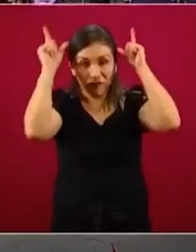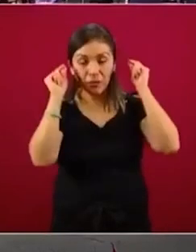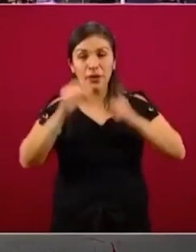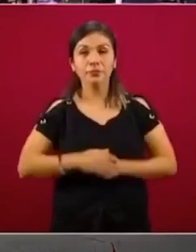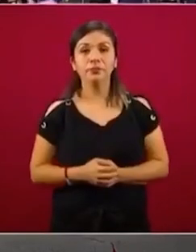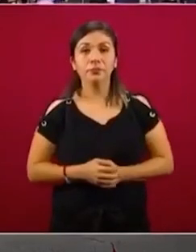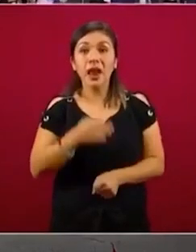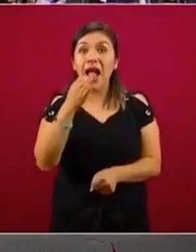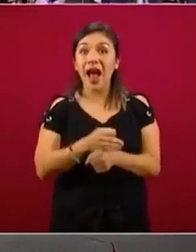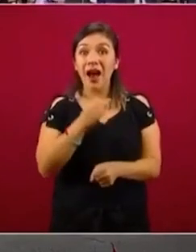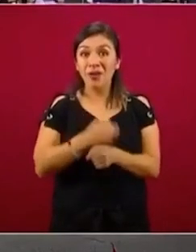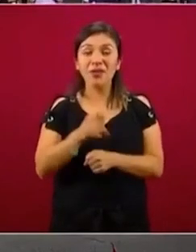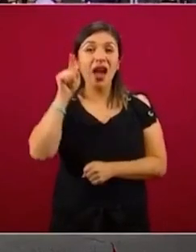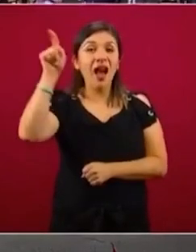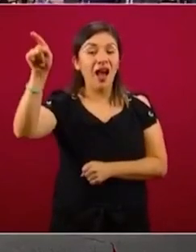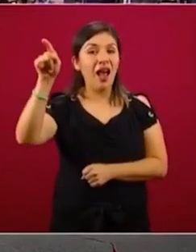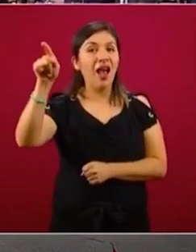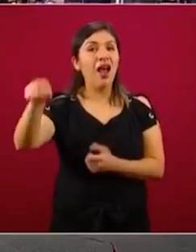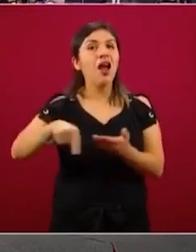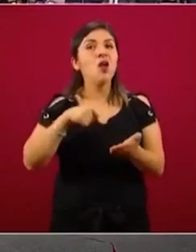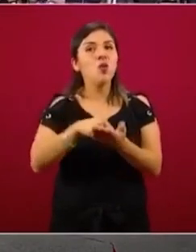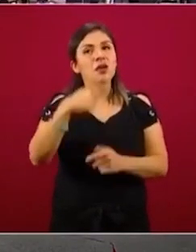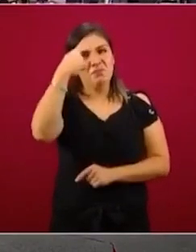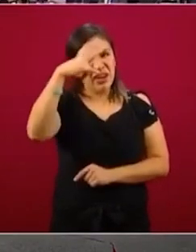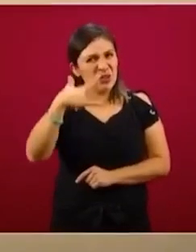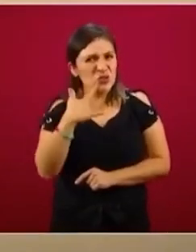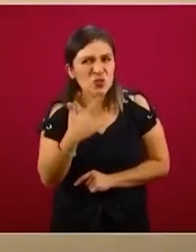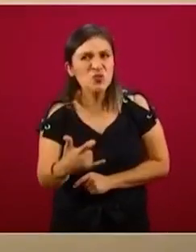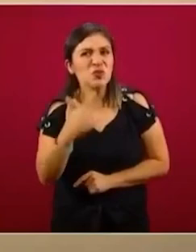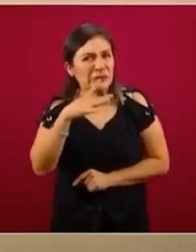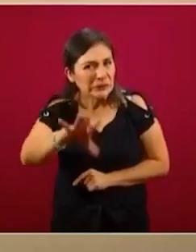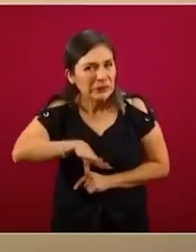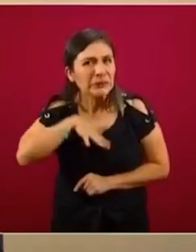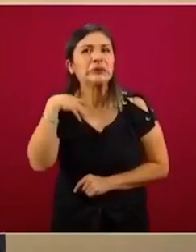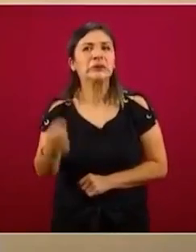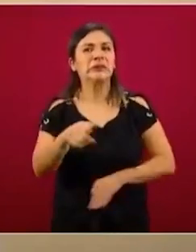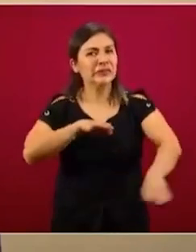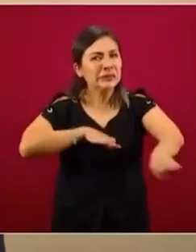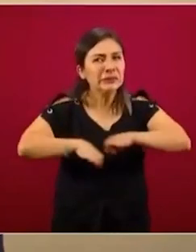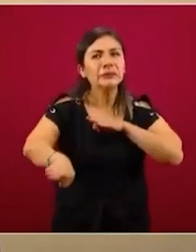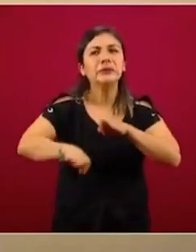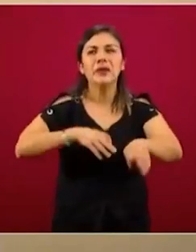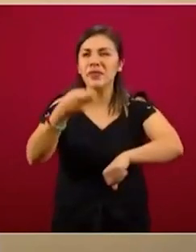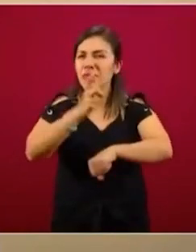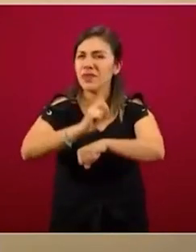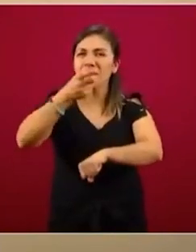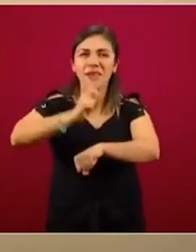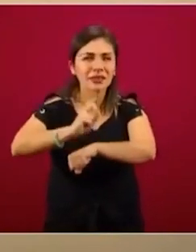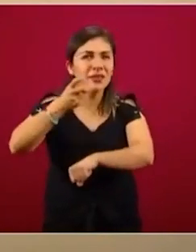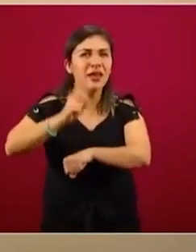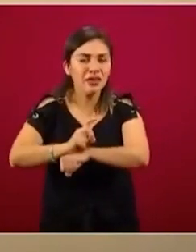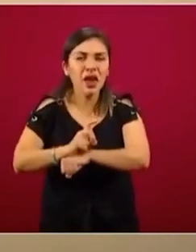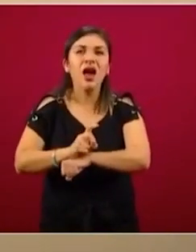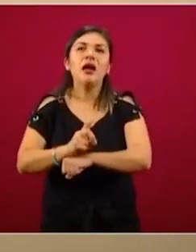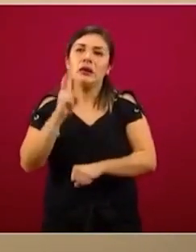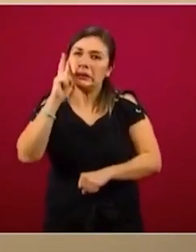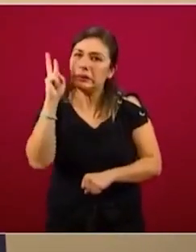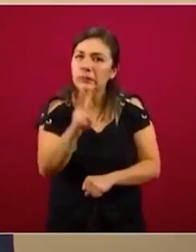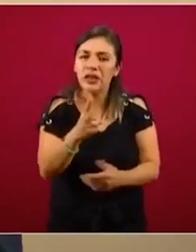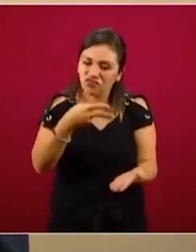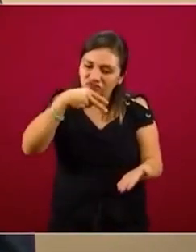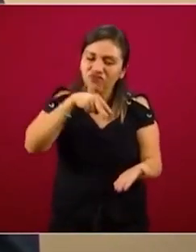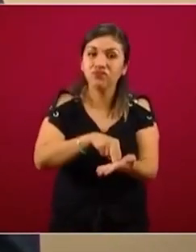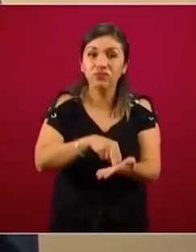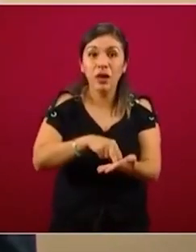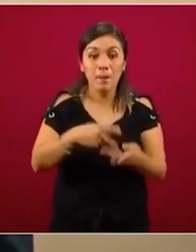El personal que está ahorita en el área de la lucha, de la constante lucha, la batalla diaria, enfrentándose no